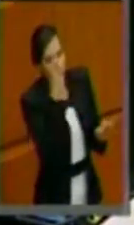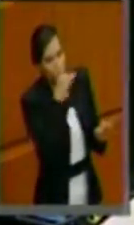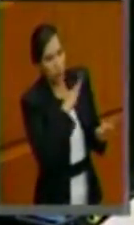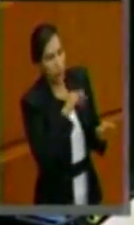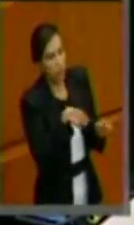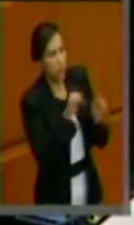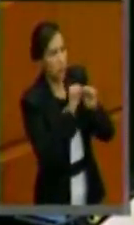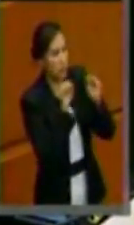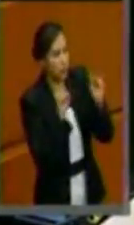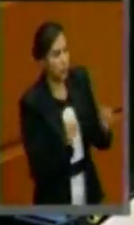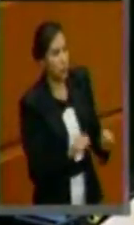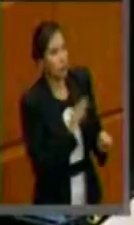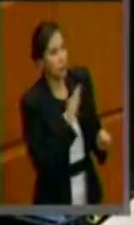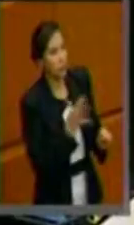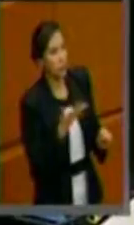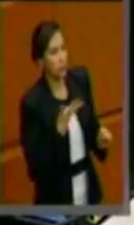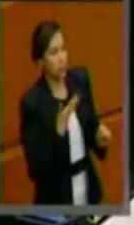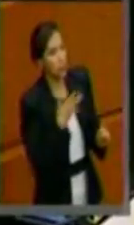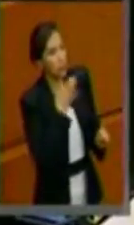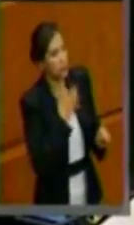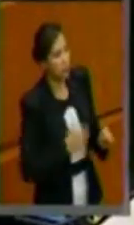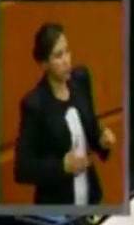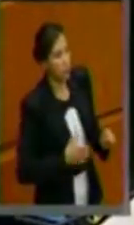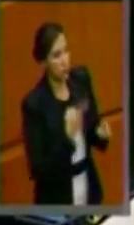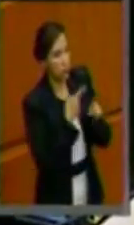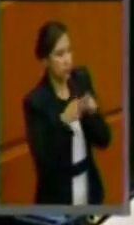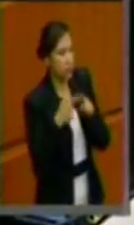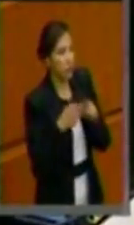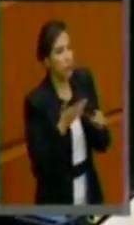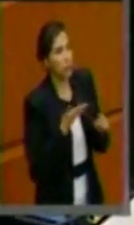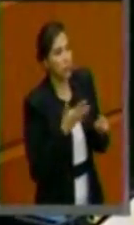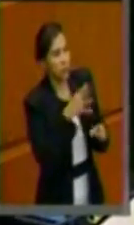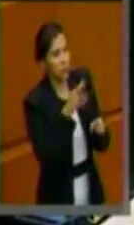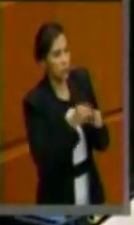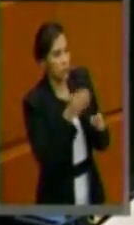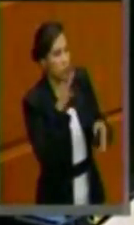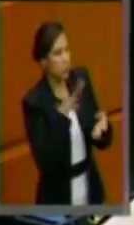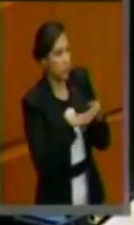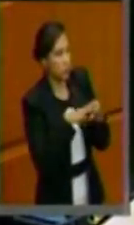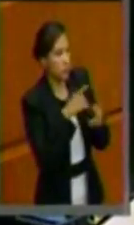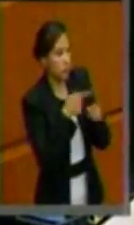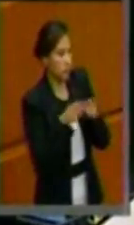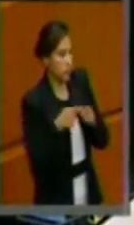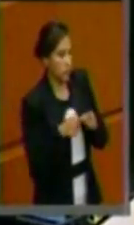este sistema sea de justicia y subrayo justicia penal